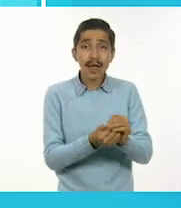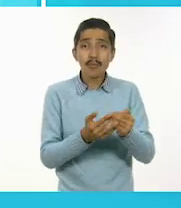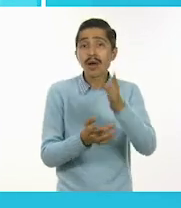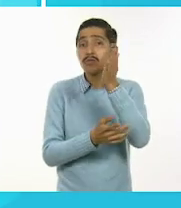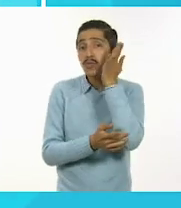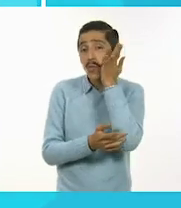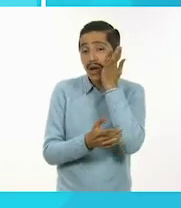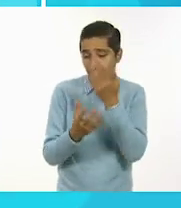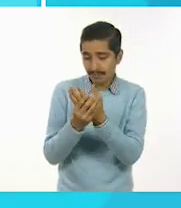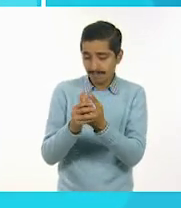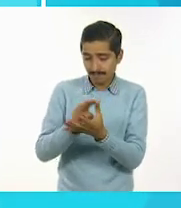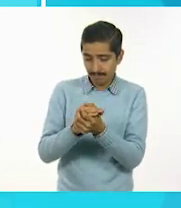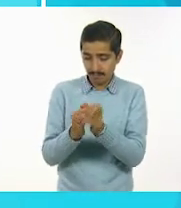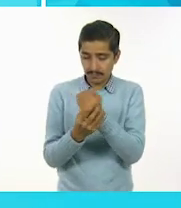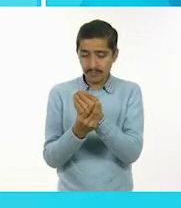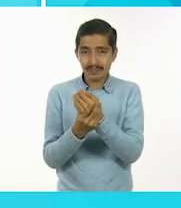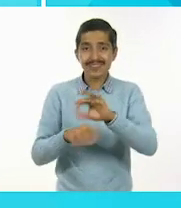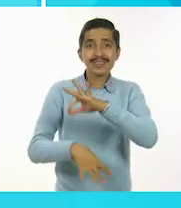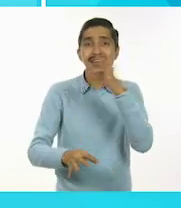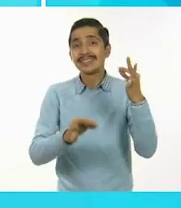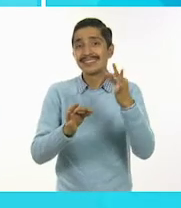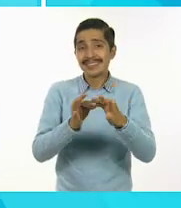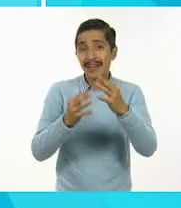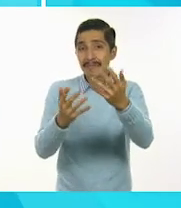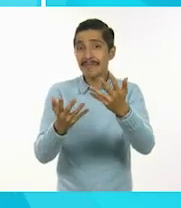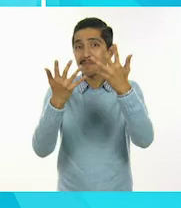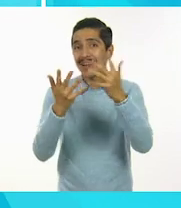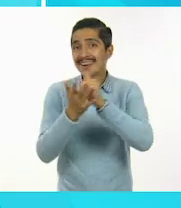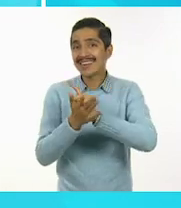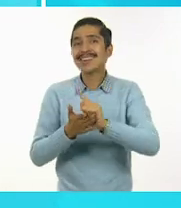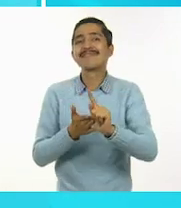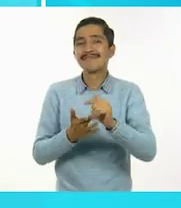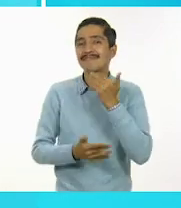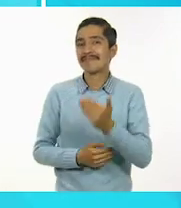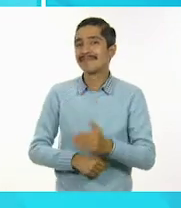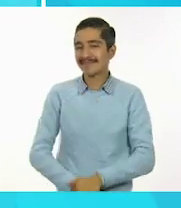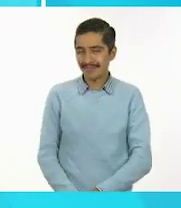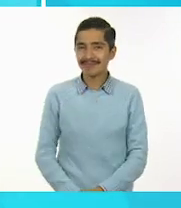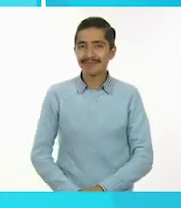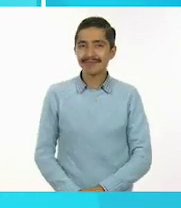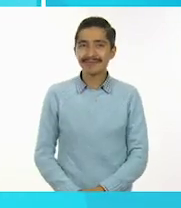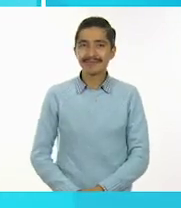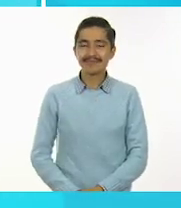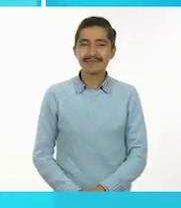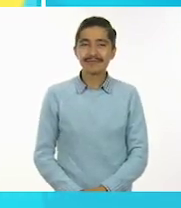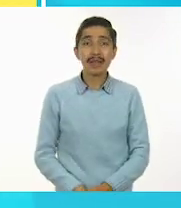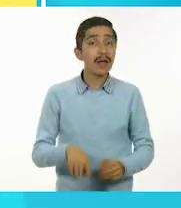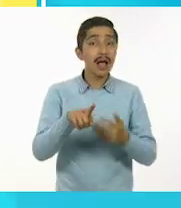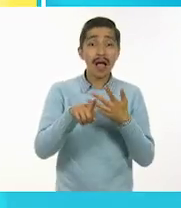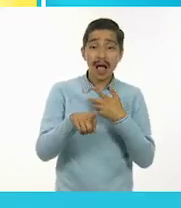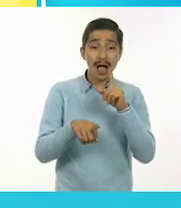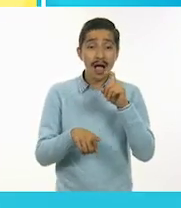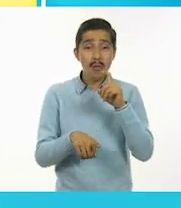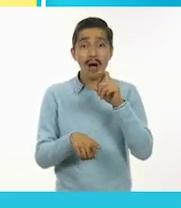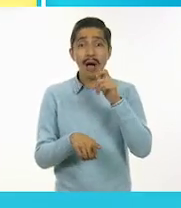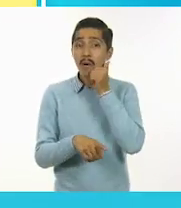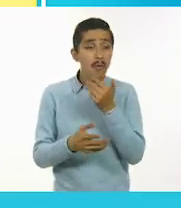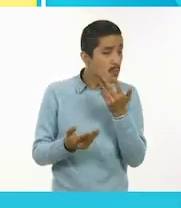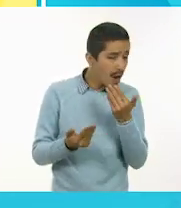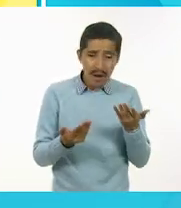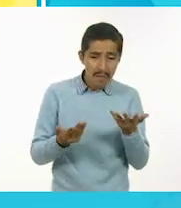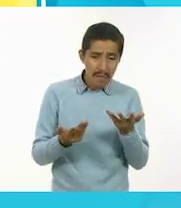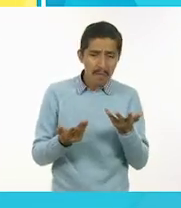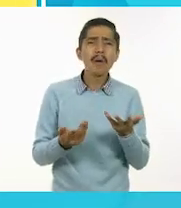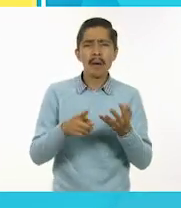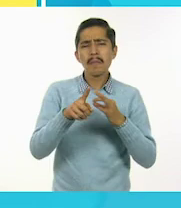Sécalas con una toalla. ¡Y listo! ¡Tus manos están limpias! Si no tienes agua y jabón,